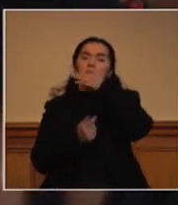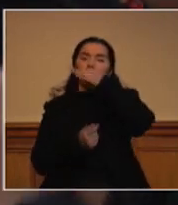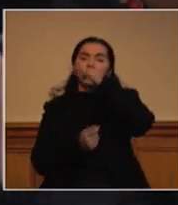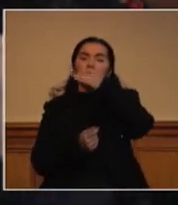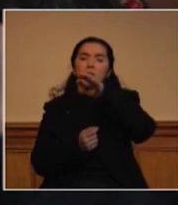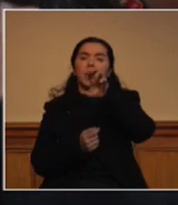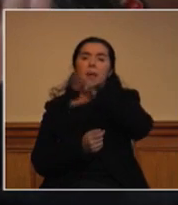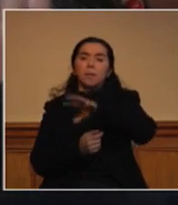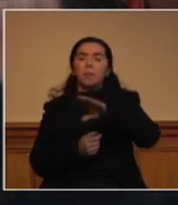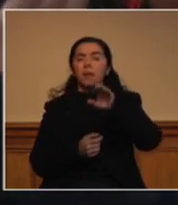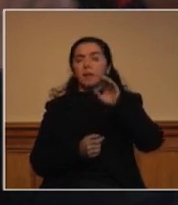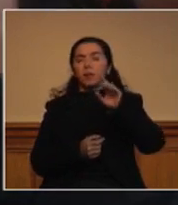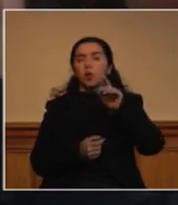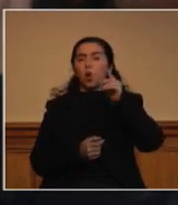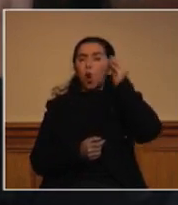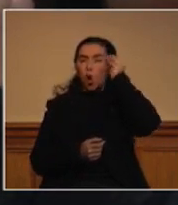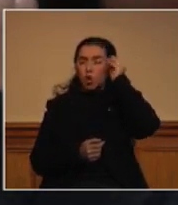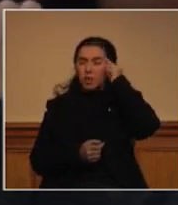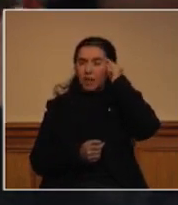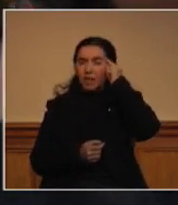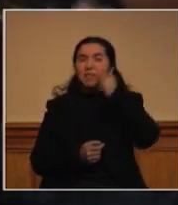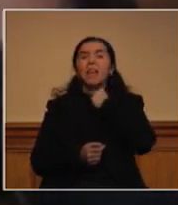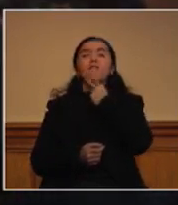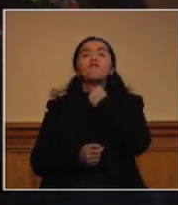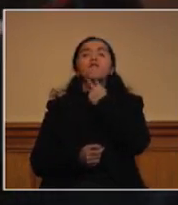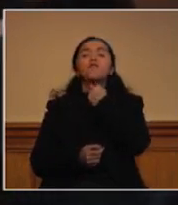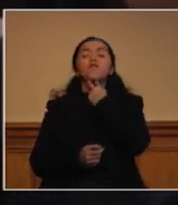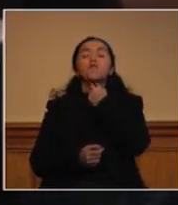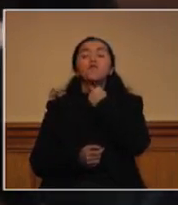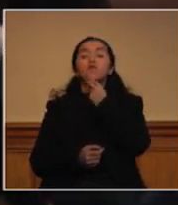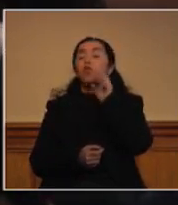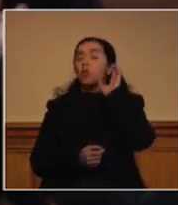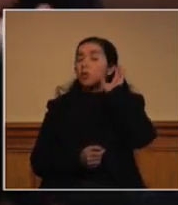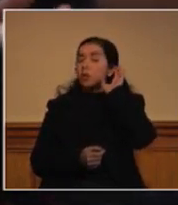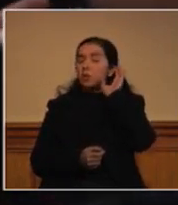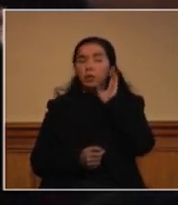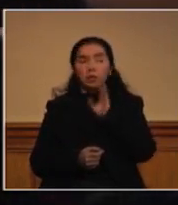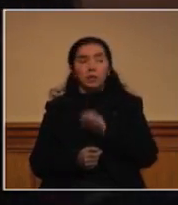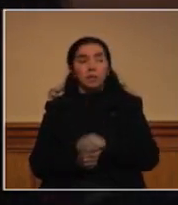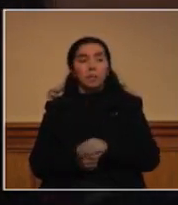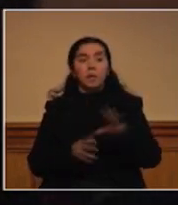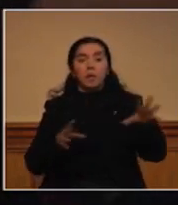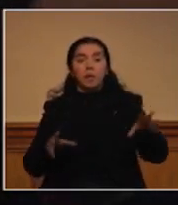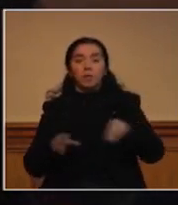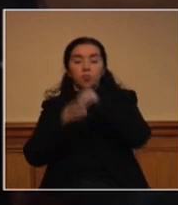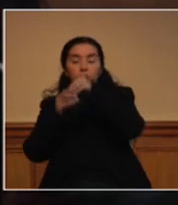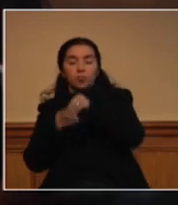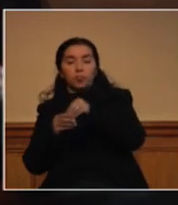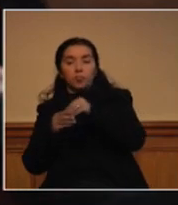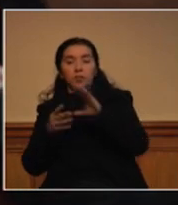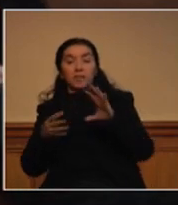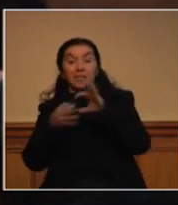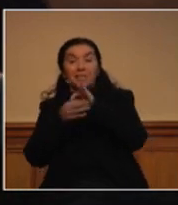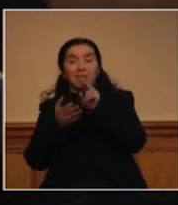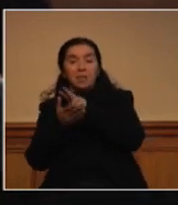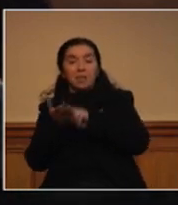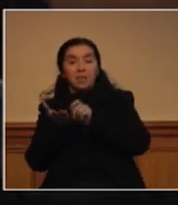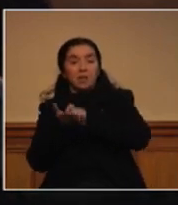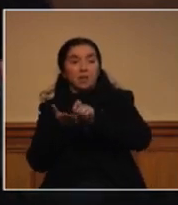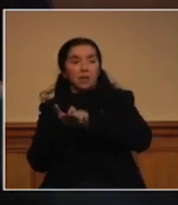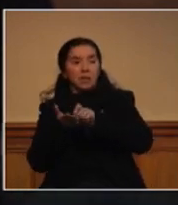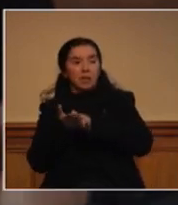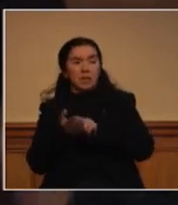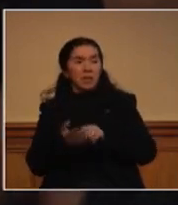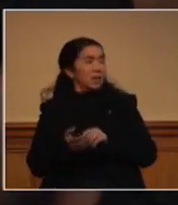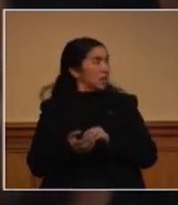la conciencia fonológica para la comprensión o la adquisición de la lectoescritura de una mejor forma. Perdona, no